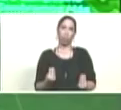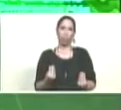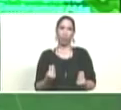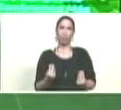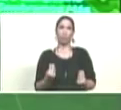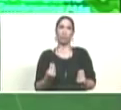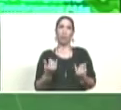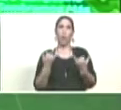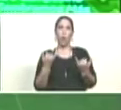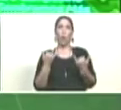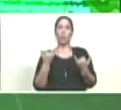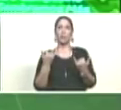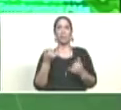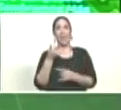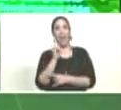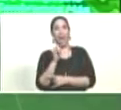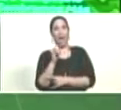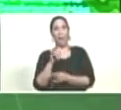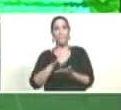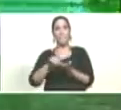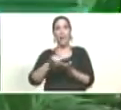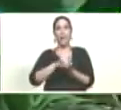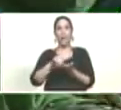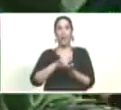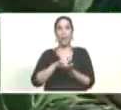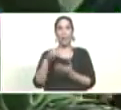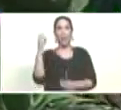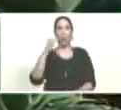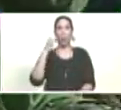que están con pasaporte desde Miami o desde Europa,